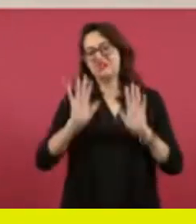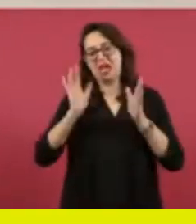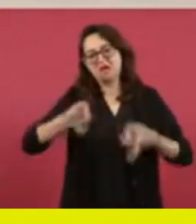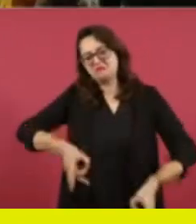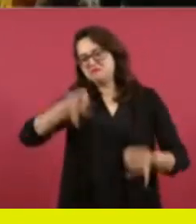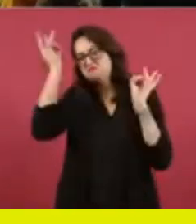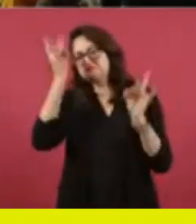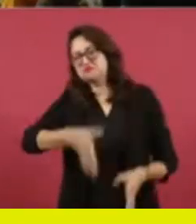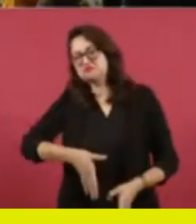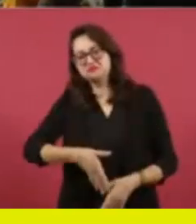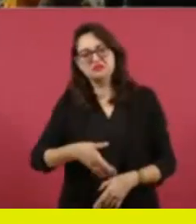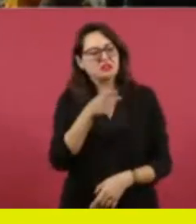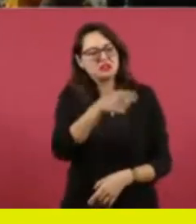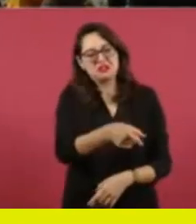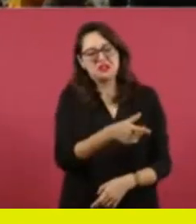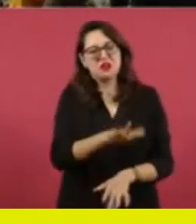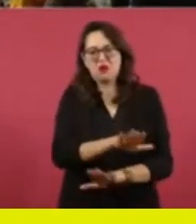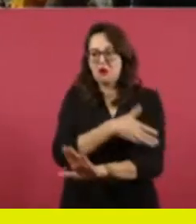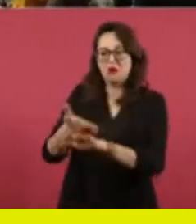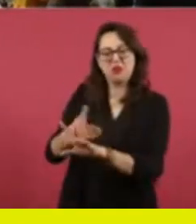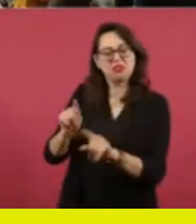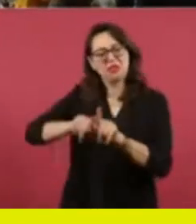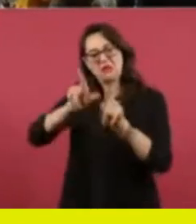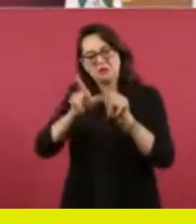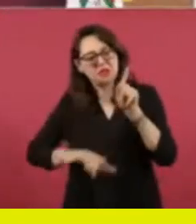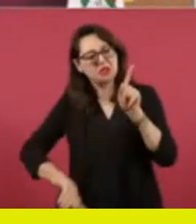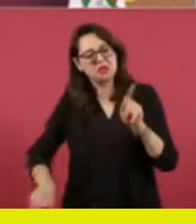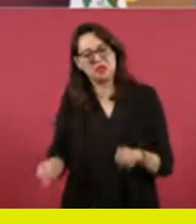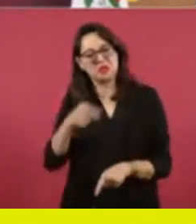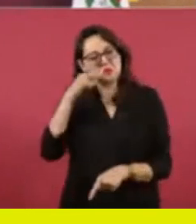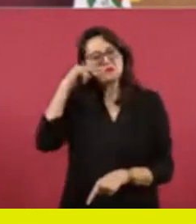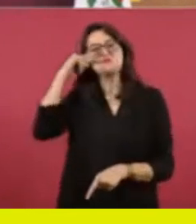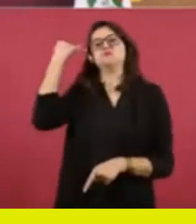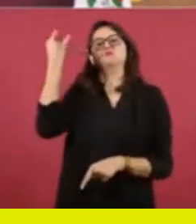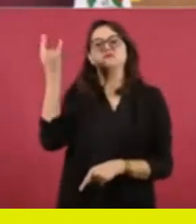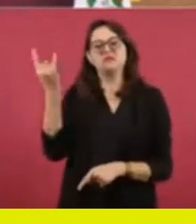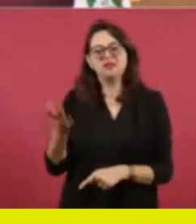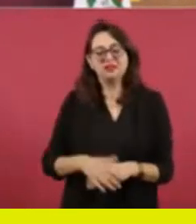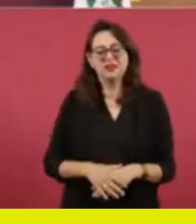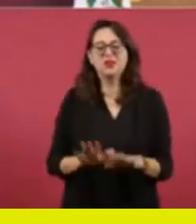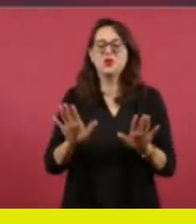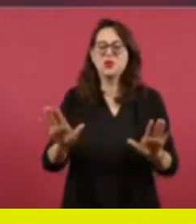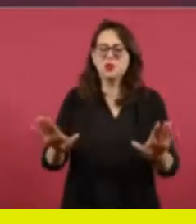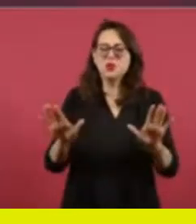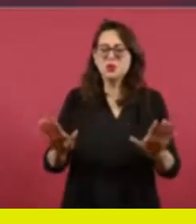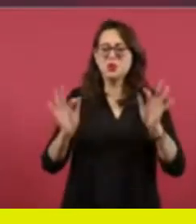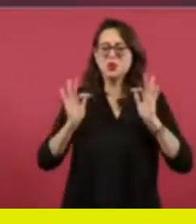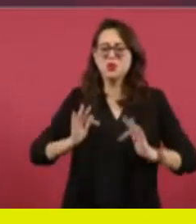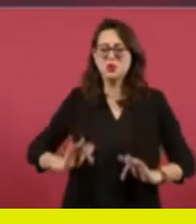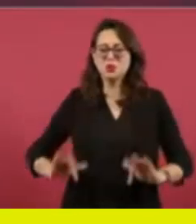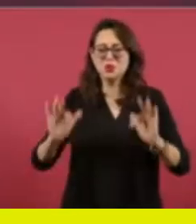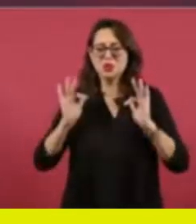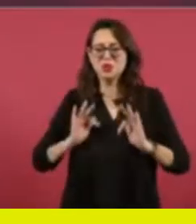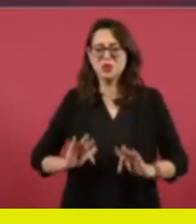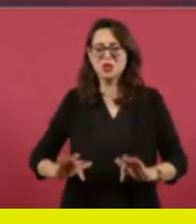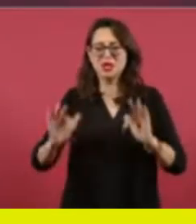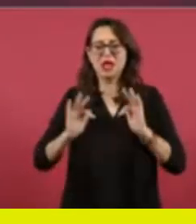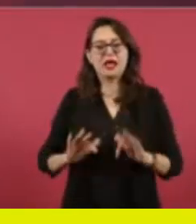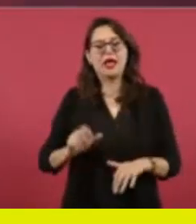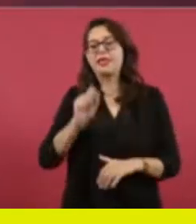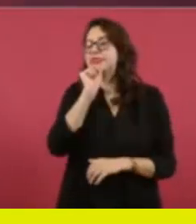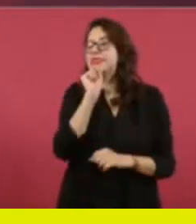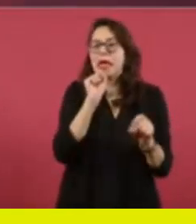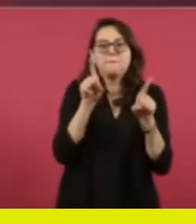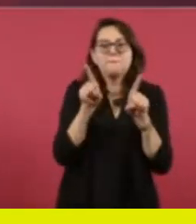ni así, ¿sí? Entonces, a ver. Entonces, no podemos llegar a